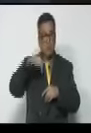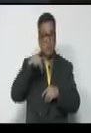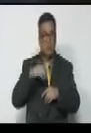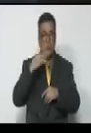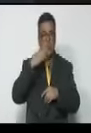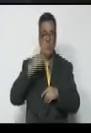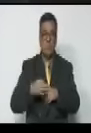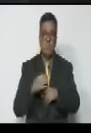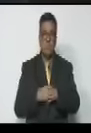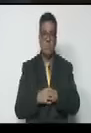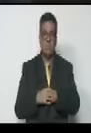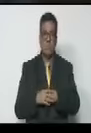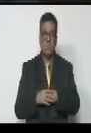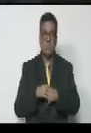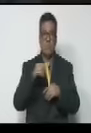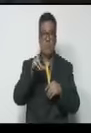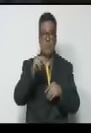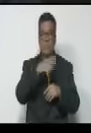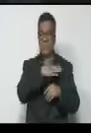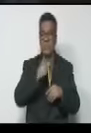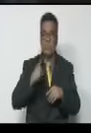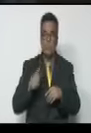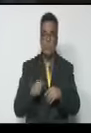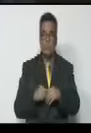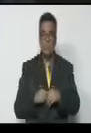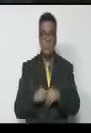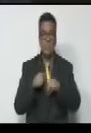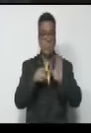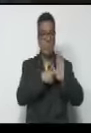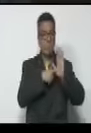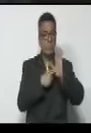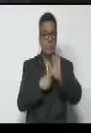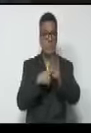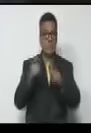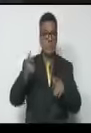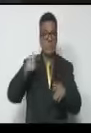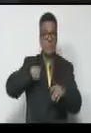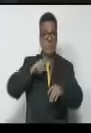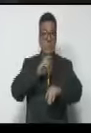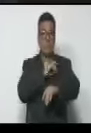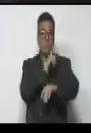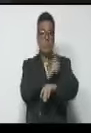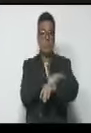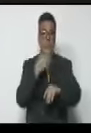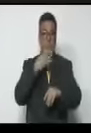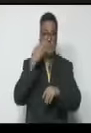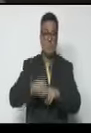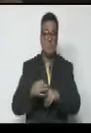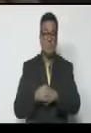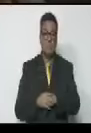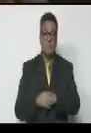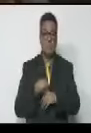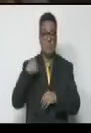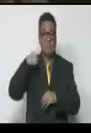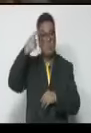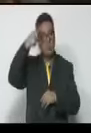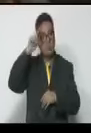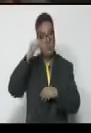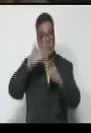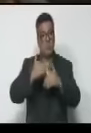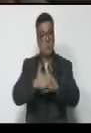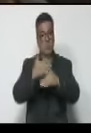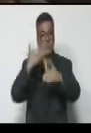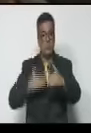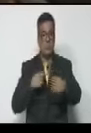verdad. Nos quieren demostrar que tienen poder, es verdad. Yo creo que detrás de